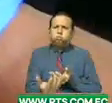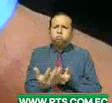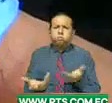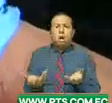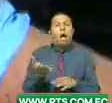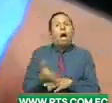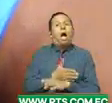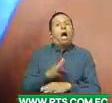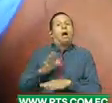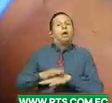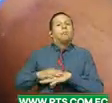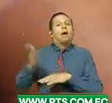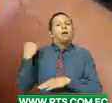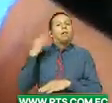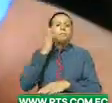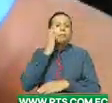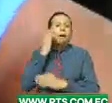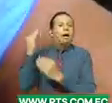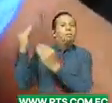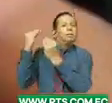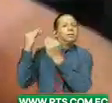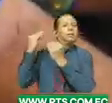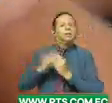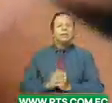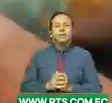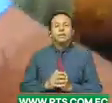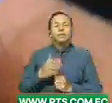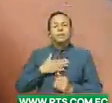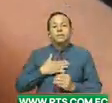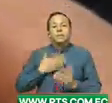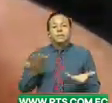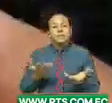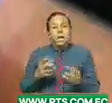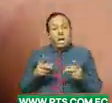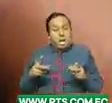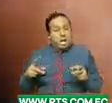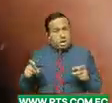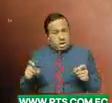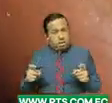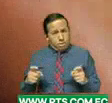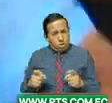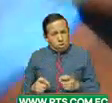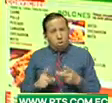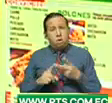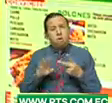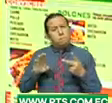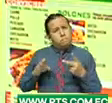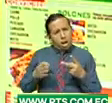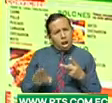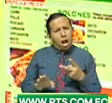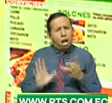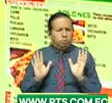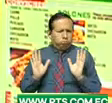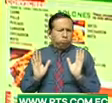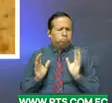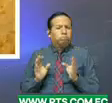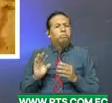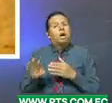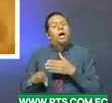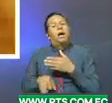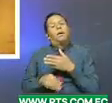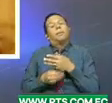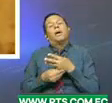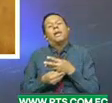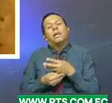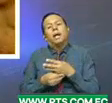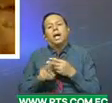que hacen de su producto algo diferente. Aparte de los camarones y el pescado, que es lo común en los corviches, decidimos